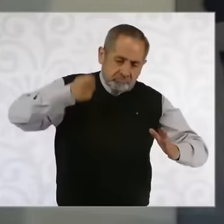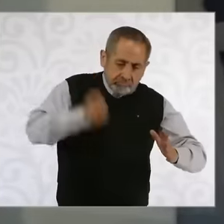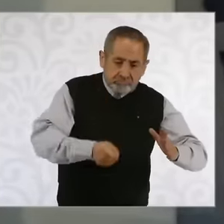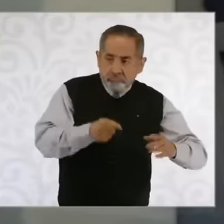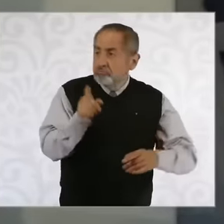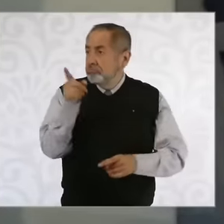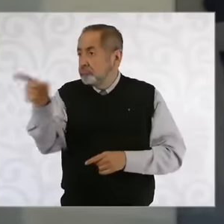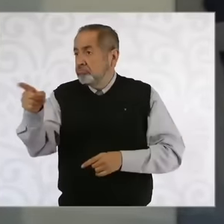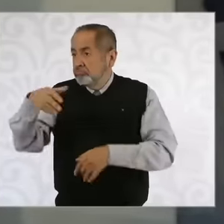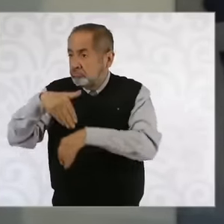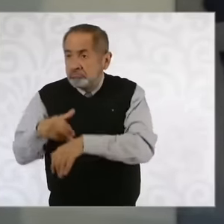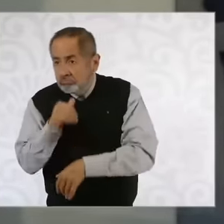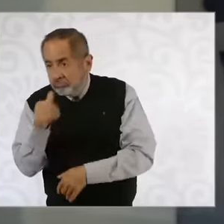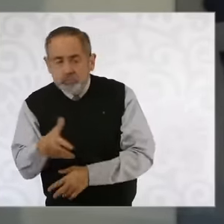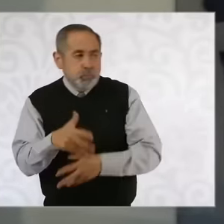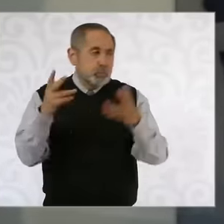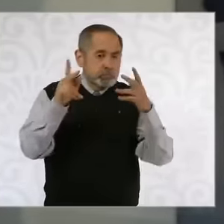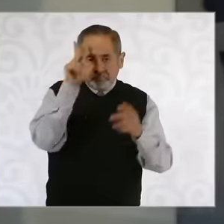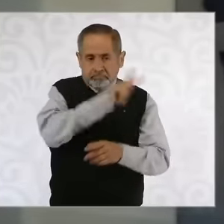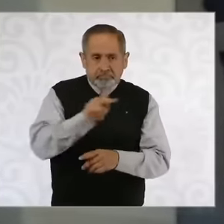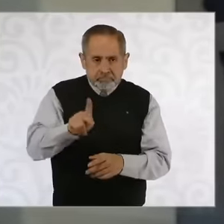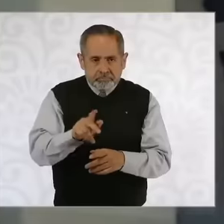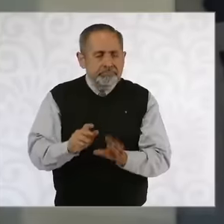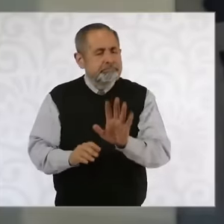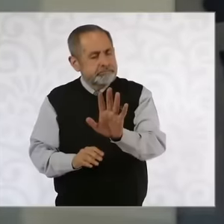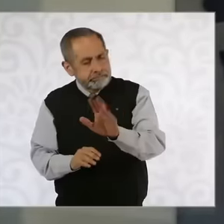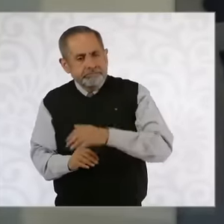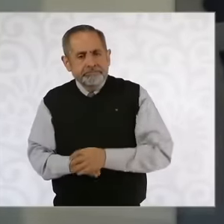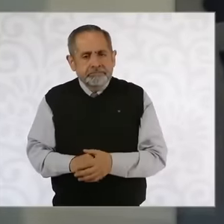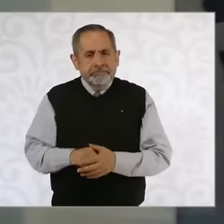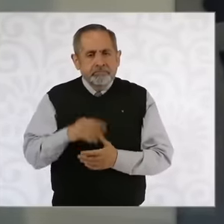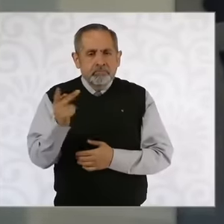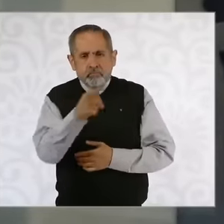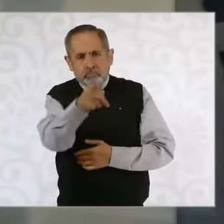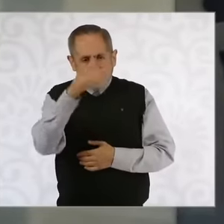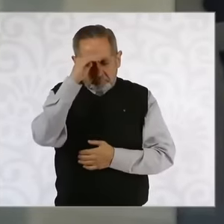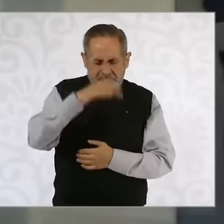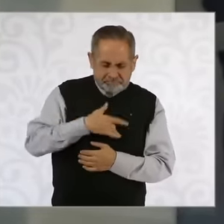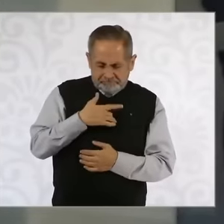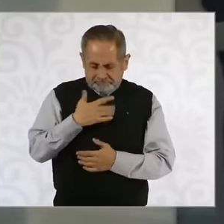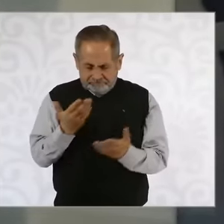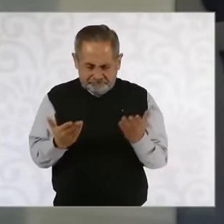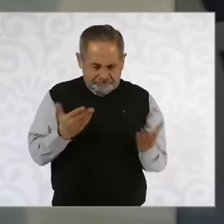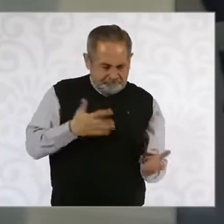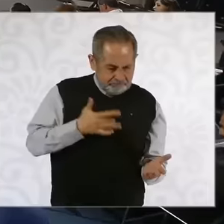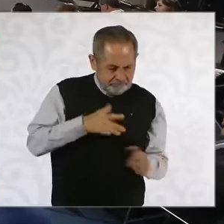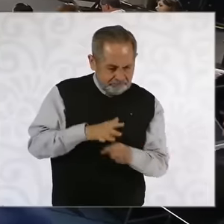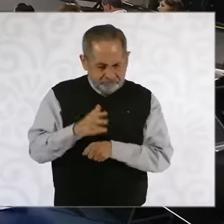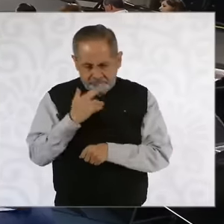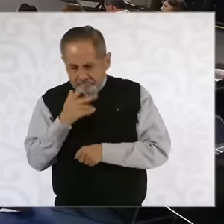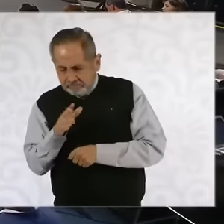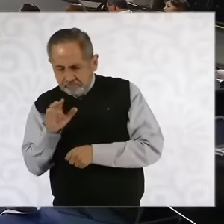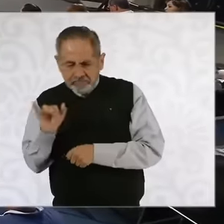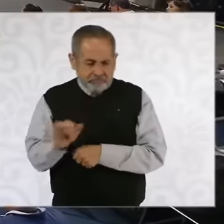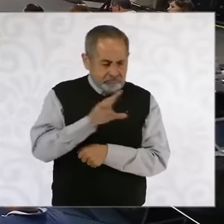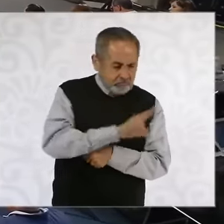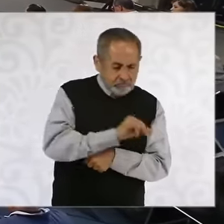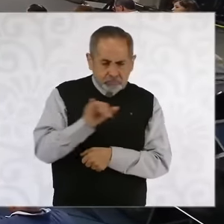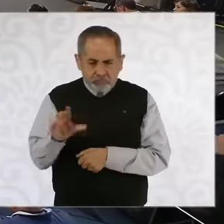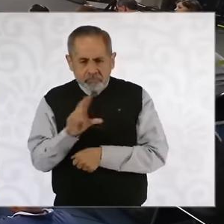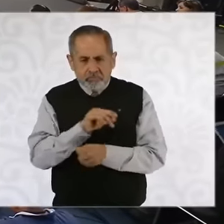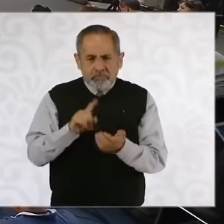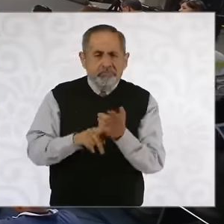bueno, lo que yo le quiero preguntar es si usted ha sopesado bien los efectos que esto podría